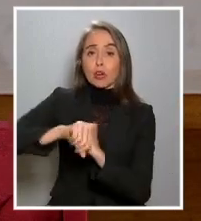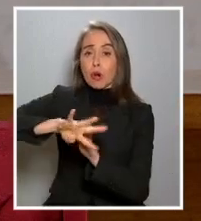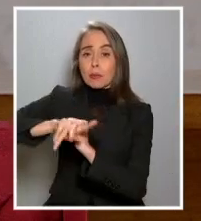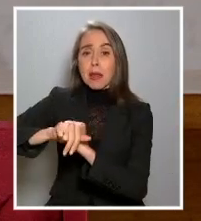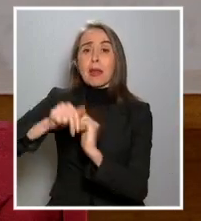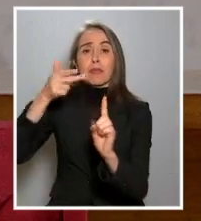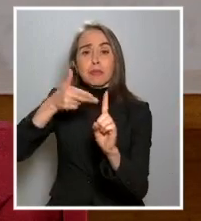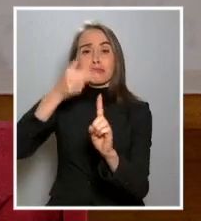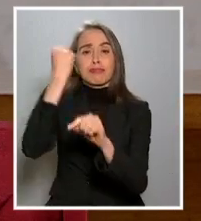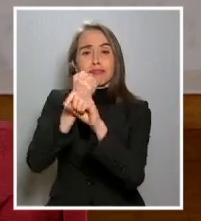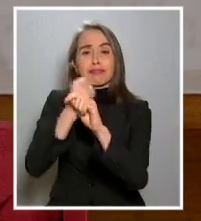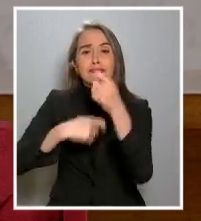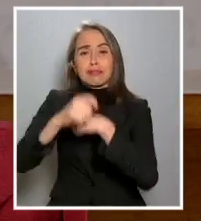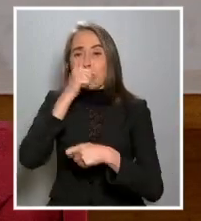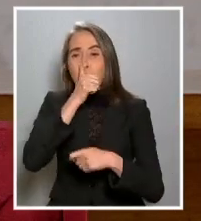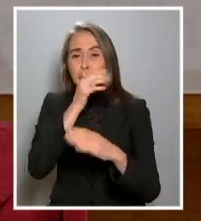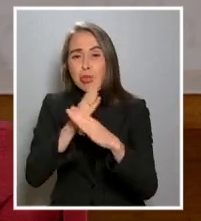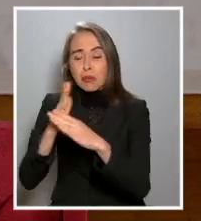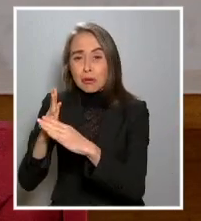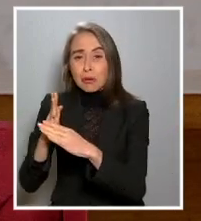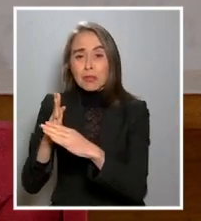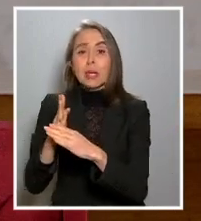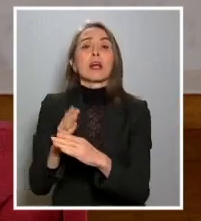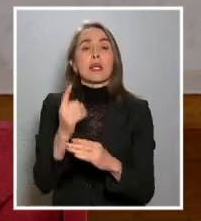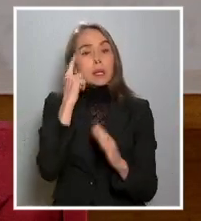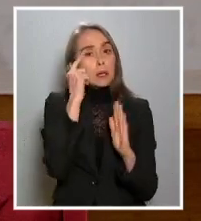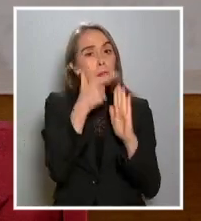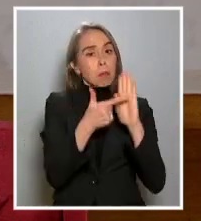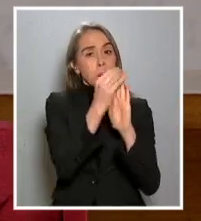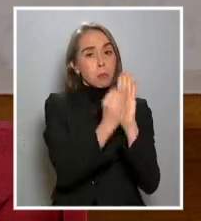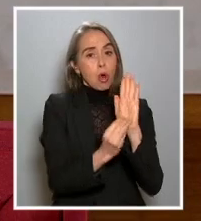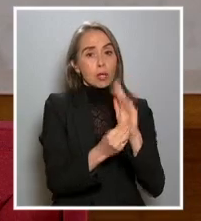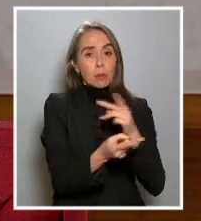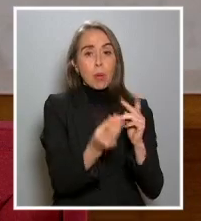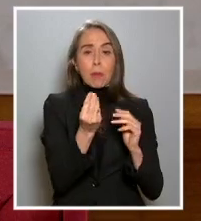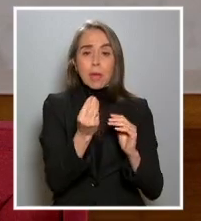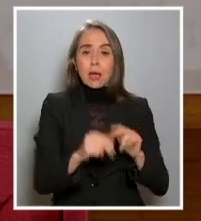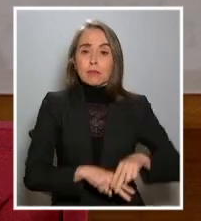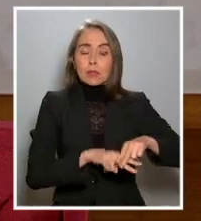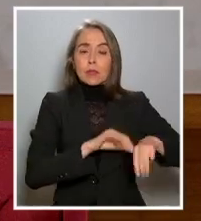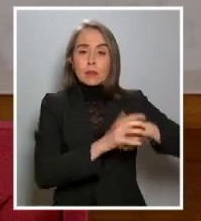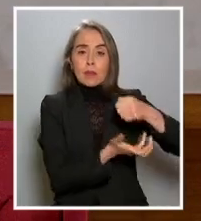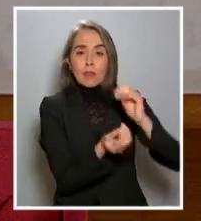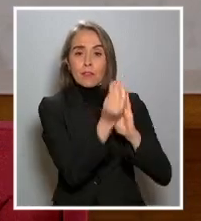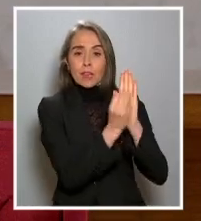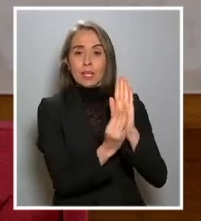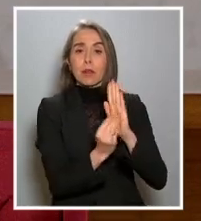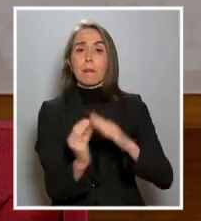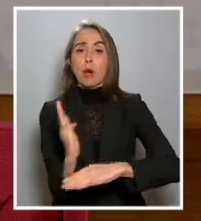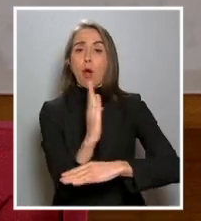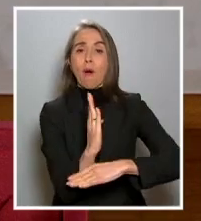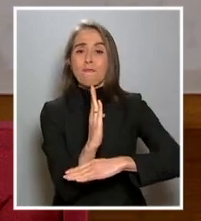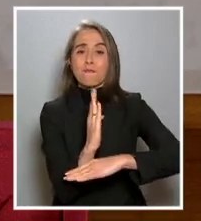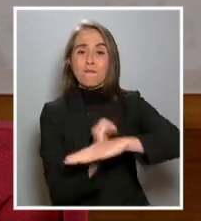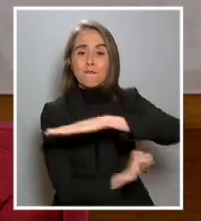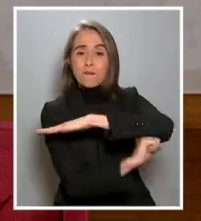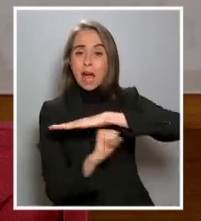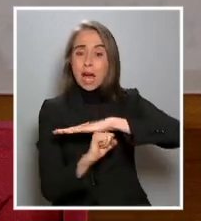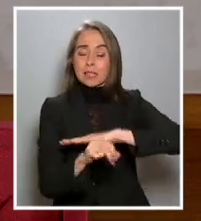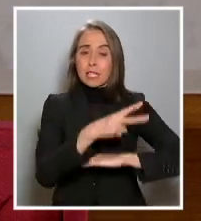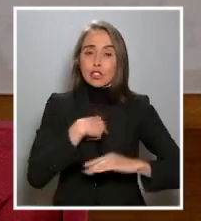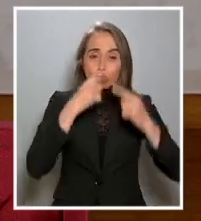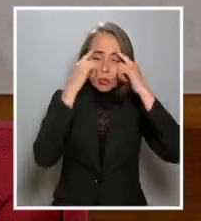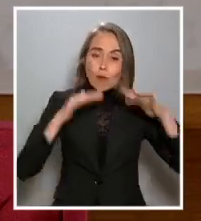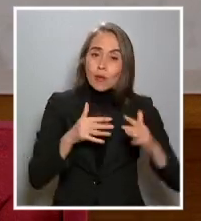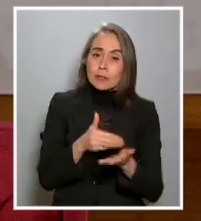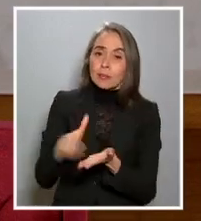se apoya en políticas públicas especializadas y bien financiadas, pero su base más profunda depende de nuestro esfuerzo por alejar a la